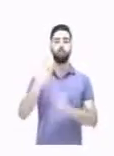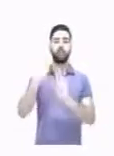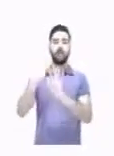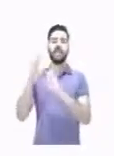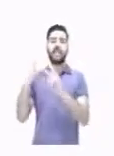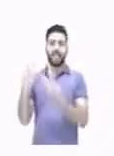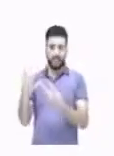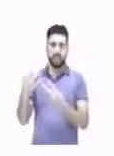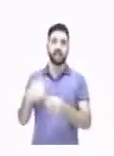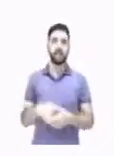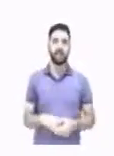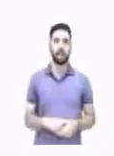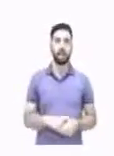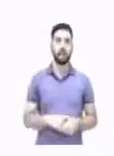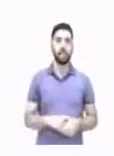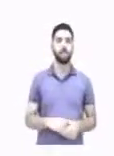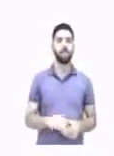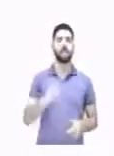42.17.